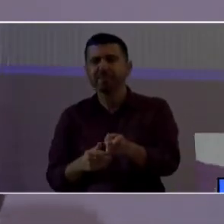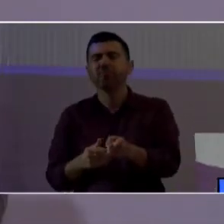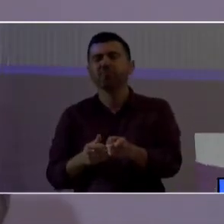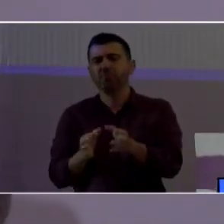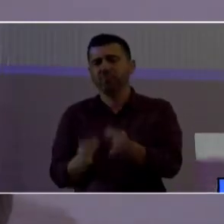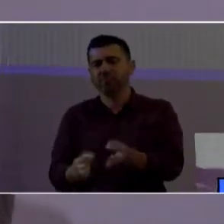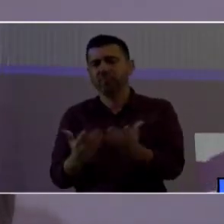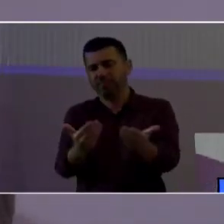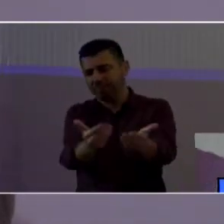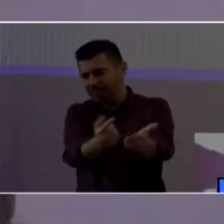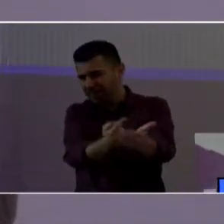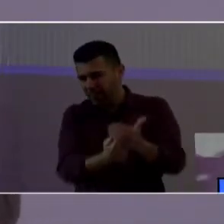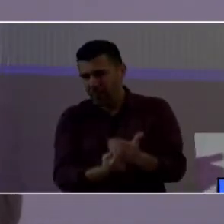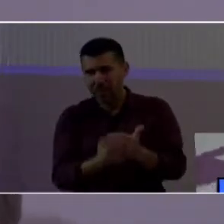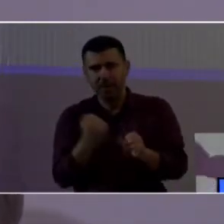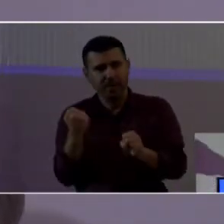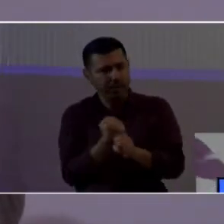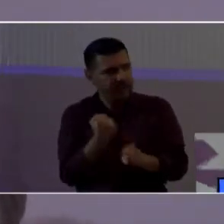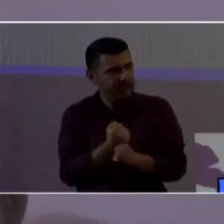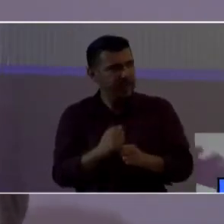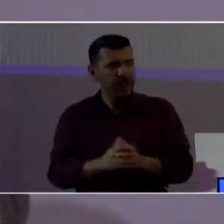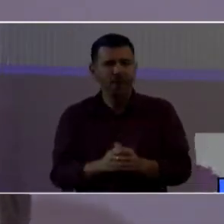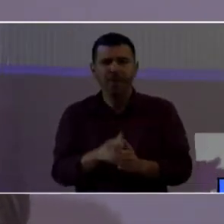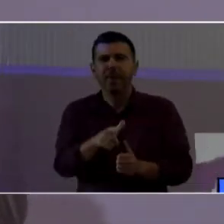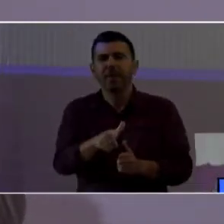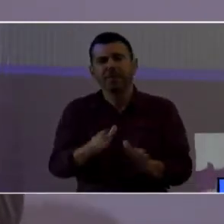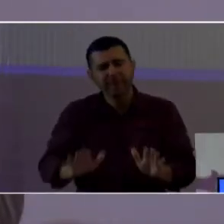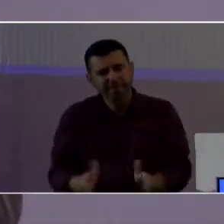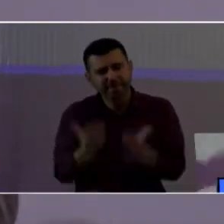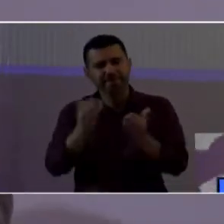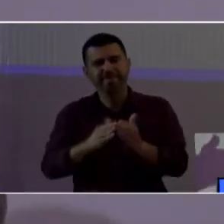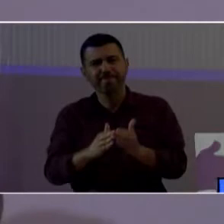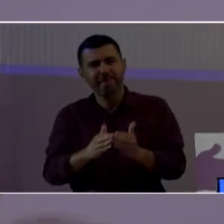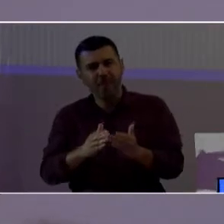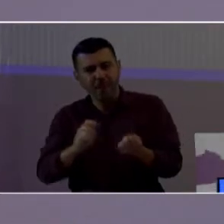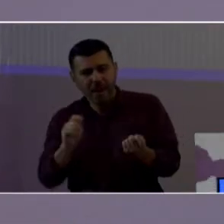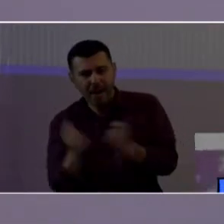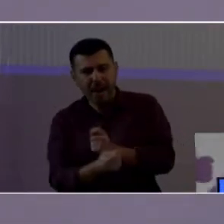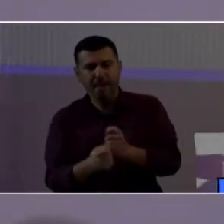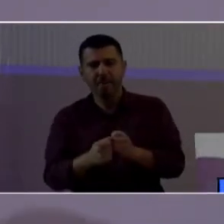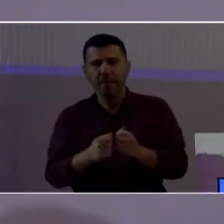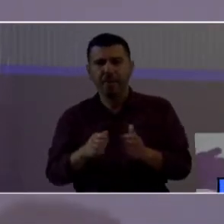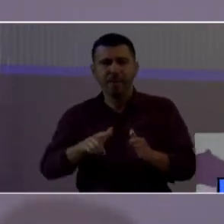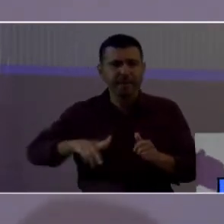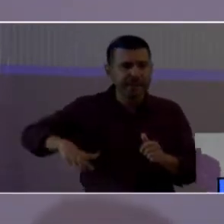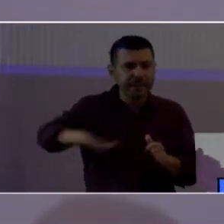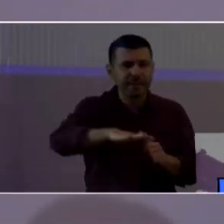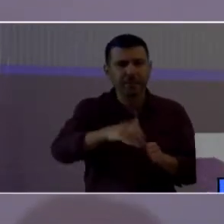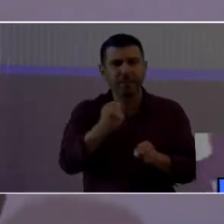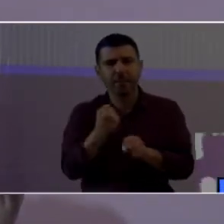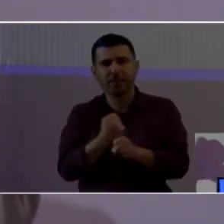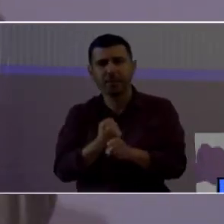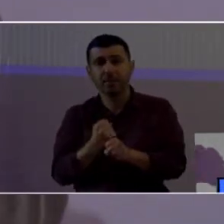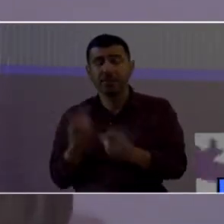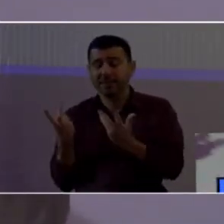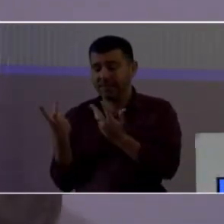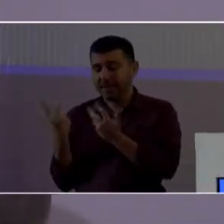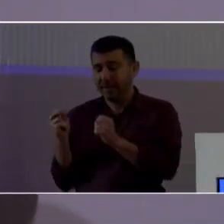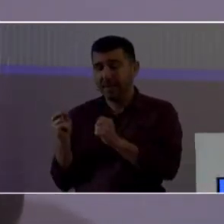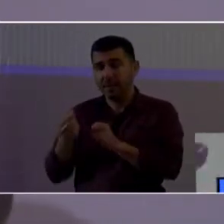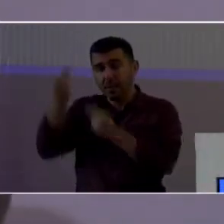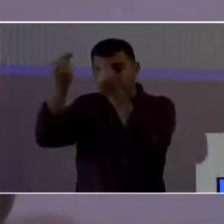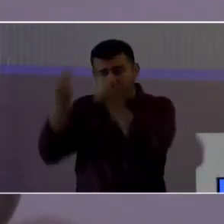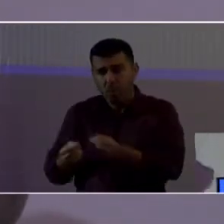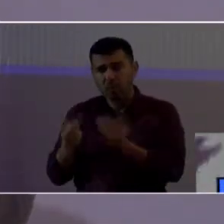trabajen mientras vuelan, mientras tienen otro aire, mientras llegan a otro espacio, y son más de 70 excombatientes que han pasado por